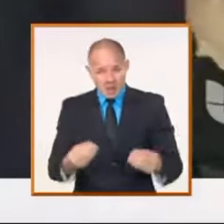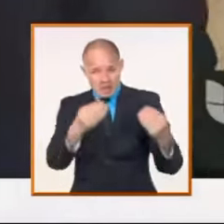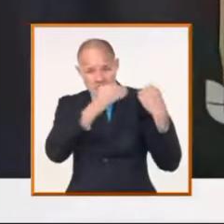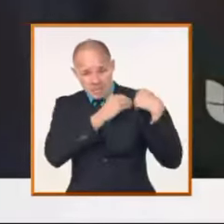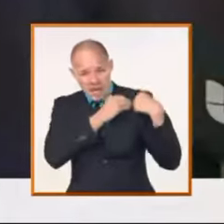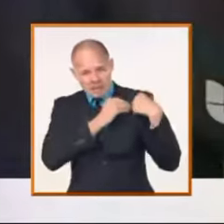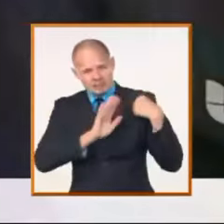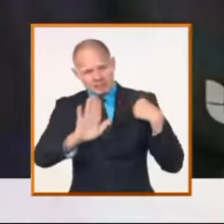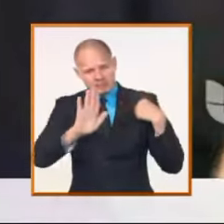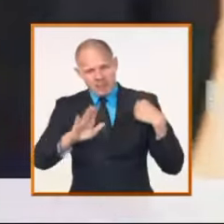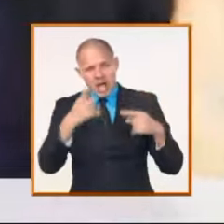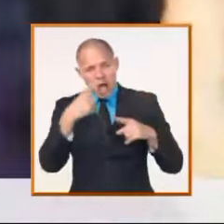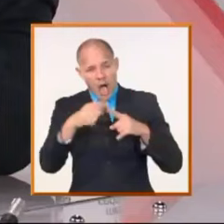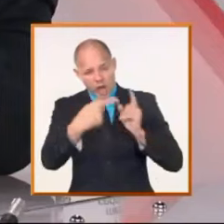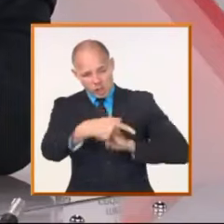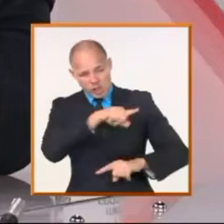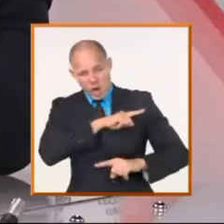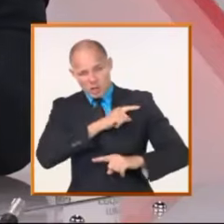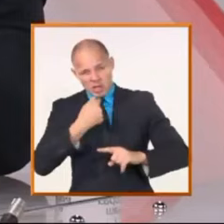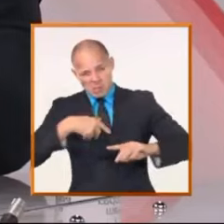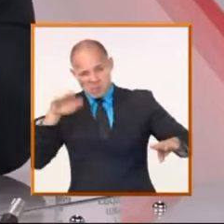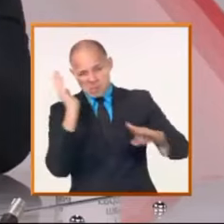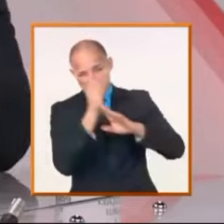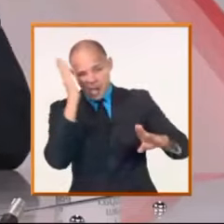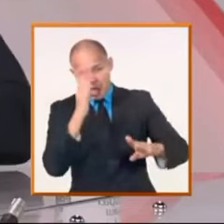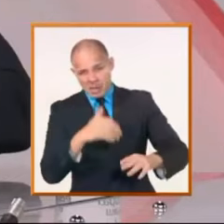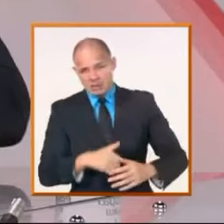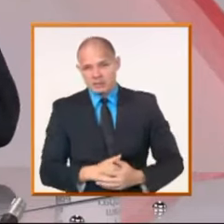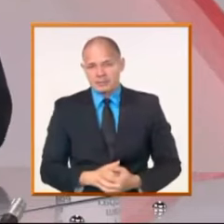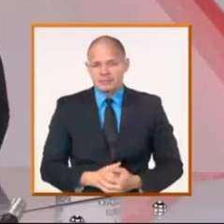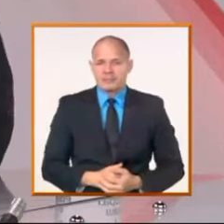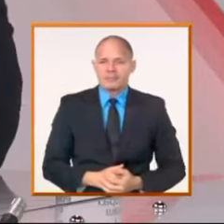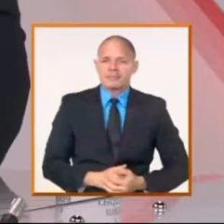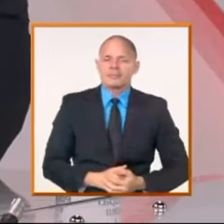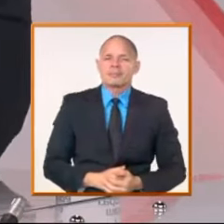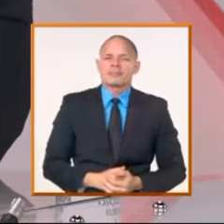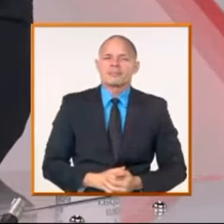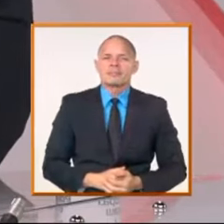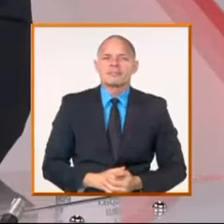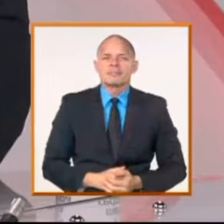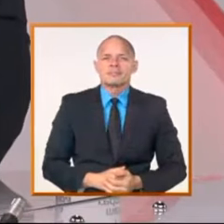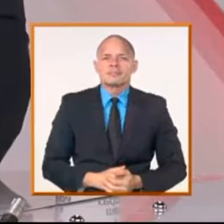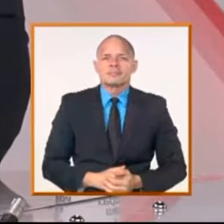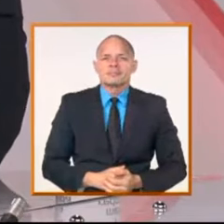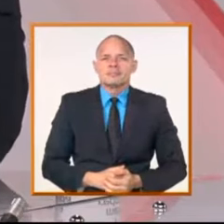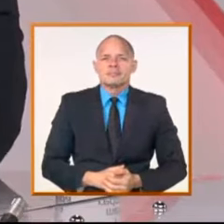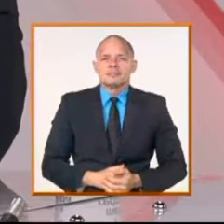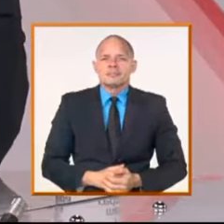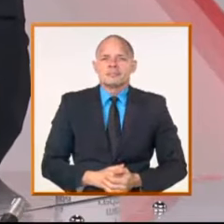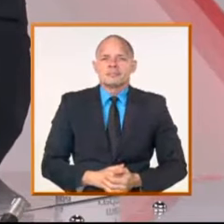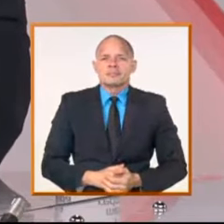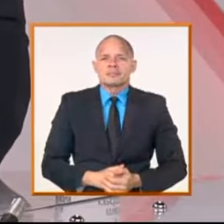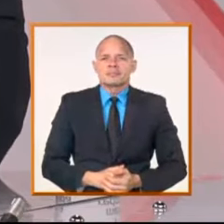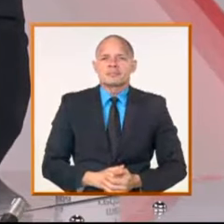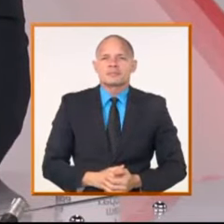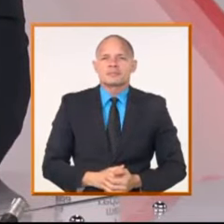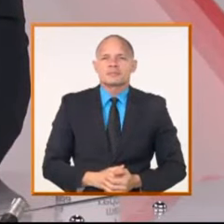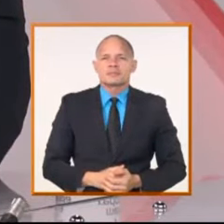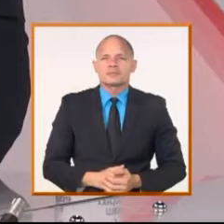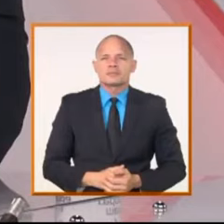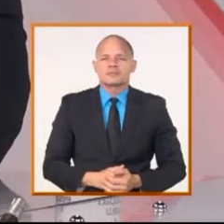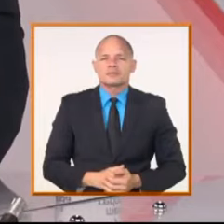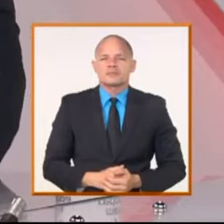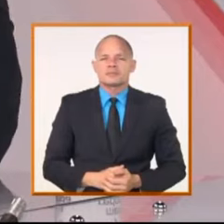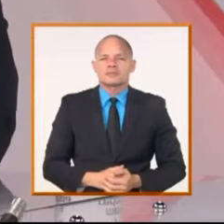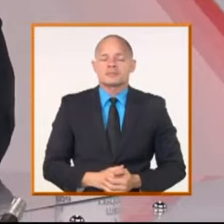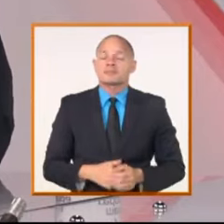adversarios. Bueno, yo creo que la clave un poco está para analizar todos estos sondeos en lo que decía